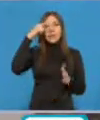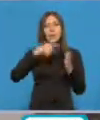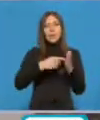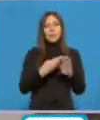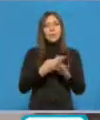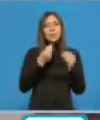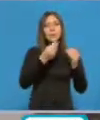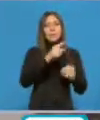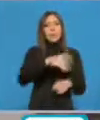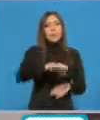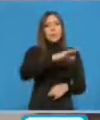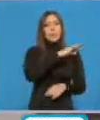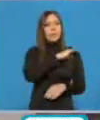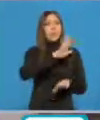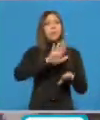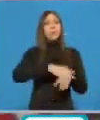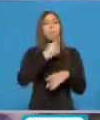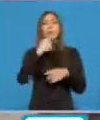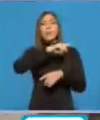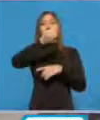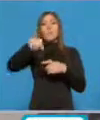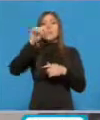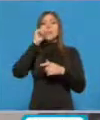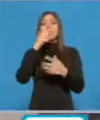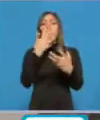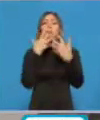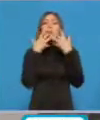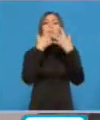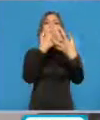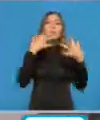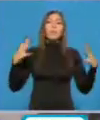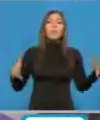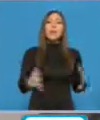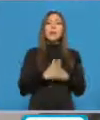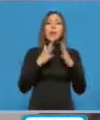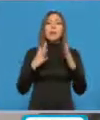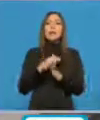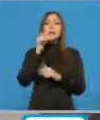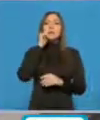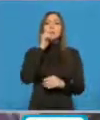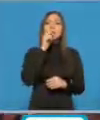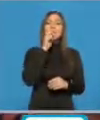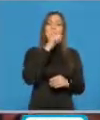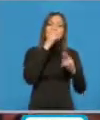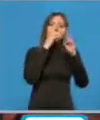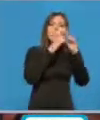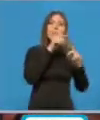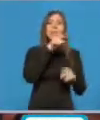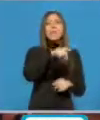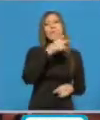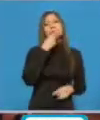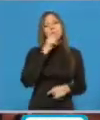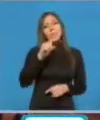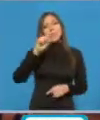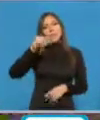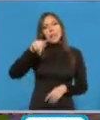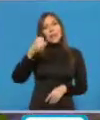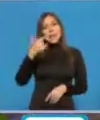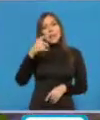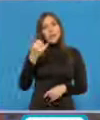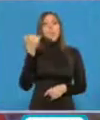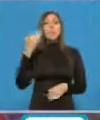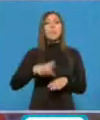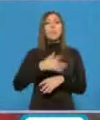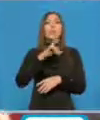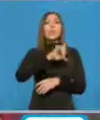los españoles es por Santiago y a ellos. Ese es el grito de las batallas. Por eso es importante la Ciudad de México,